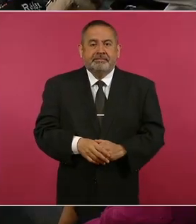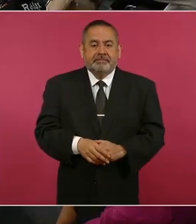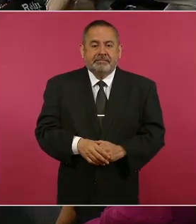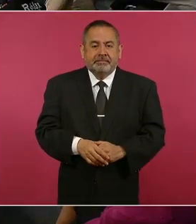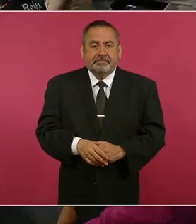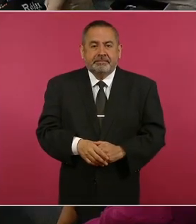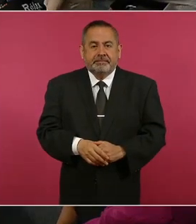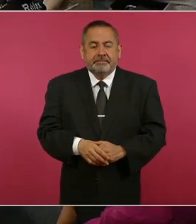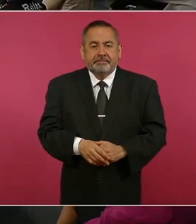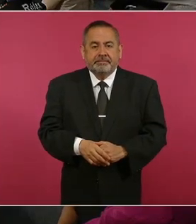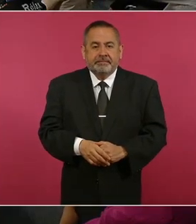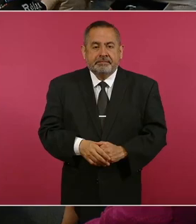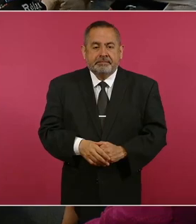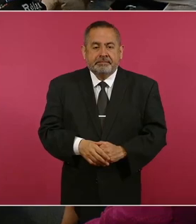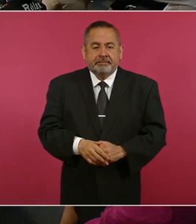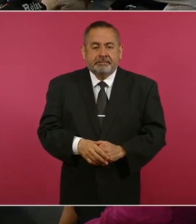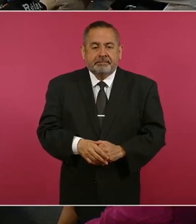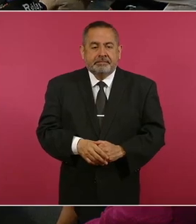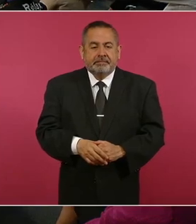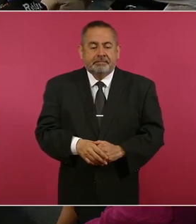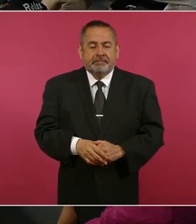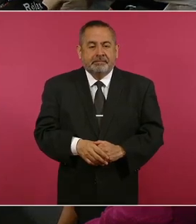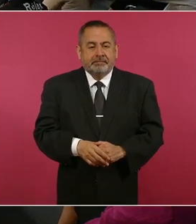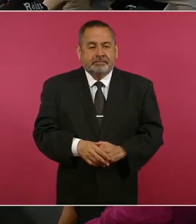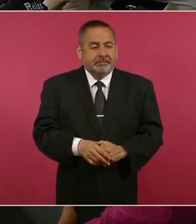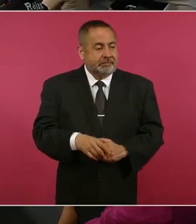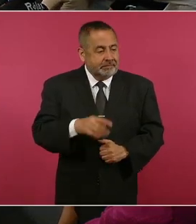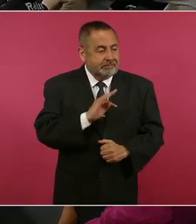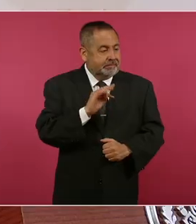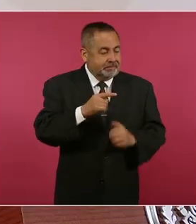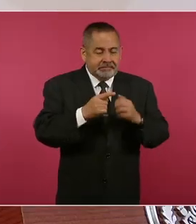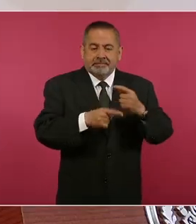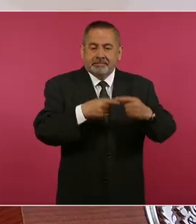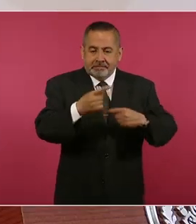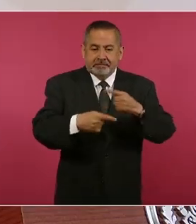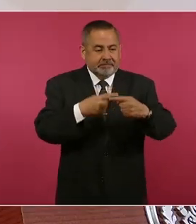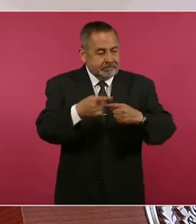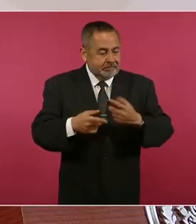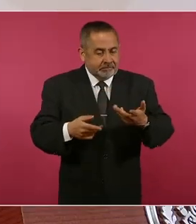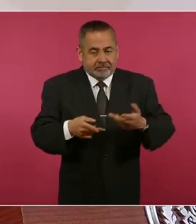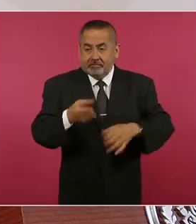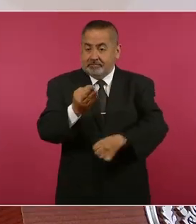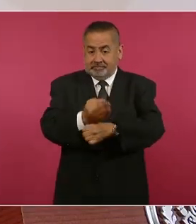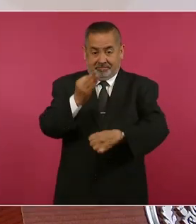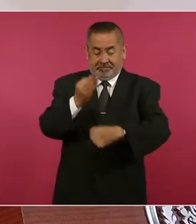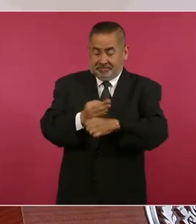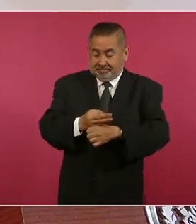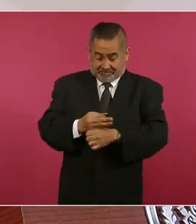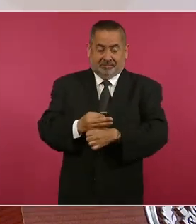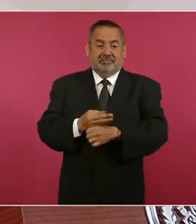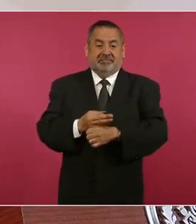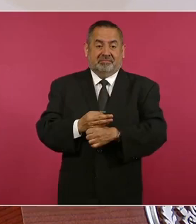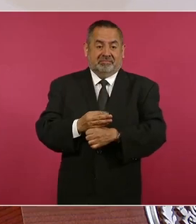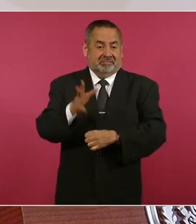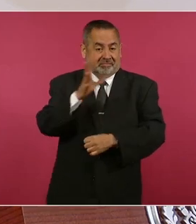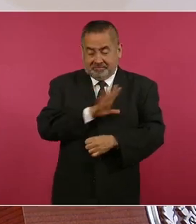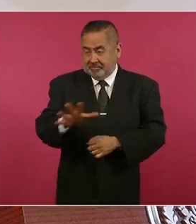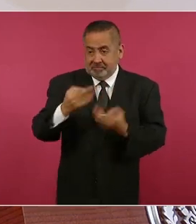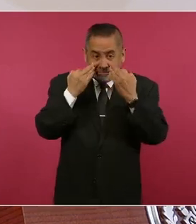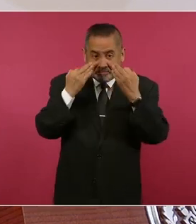Se puede repetir, pero pues que estamos viviendo un momento estelar,